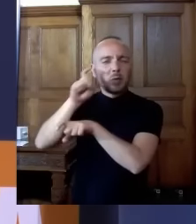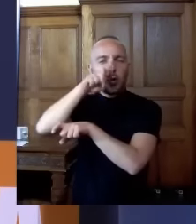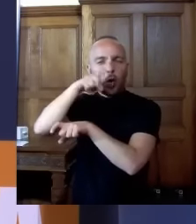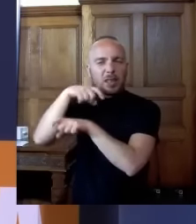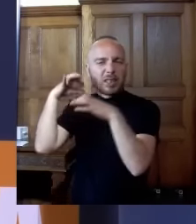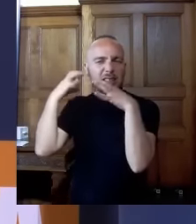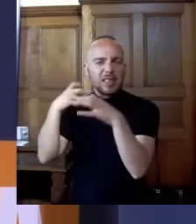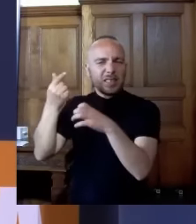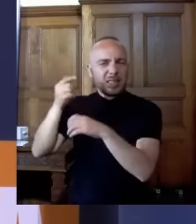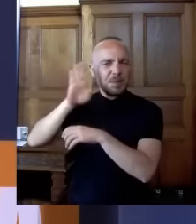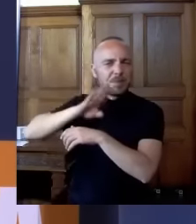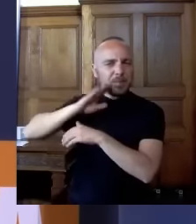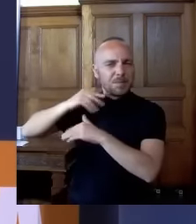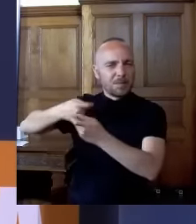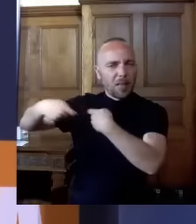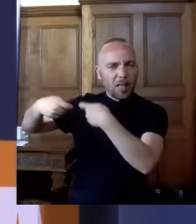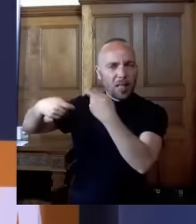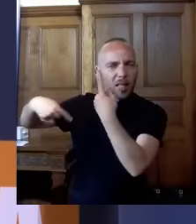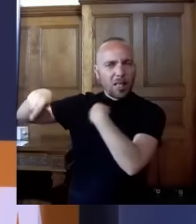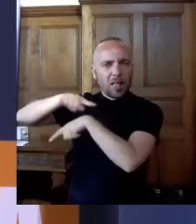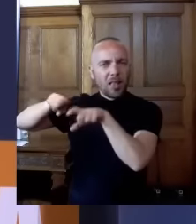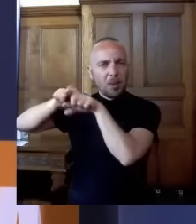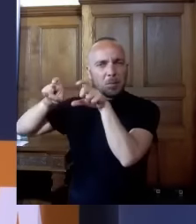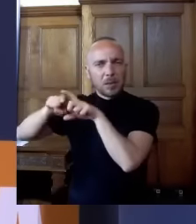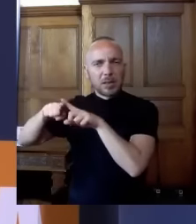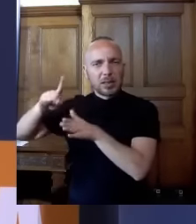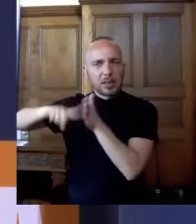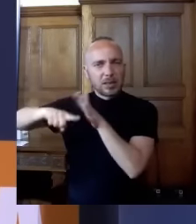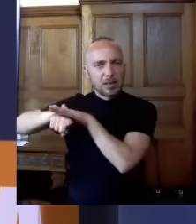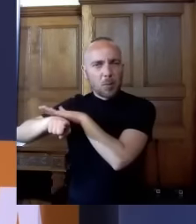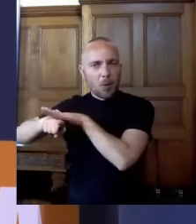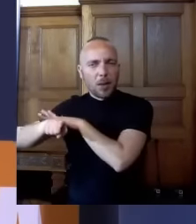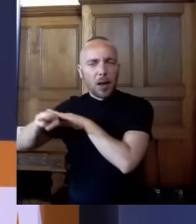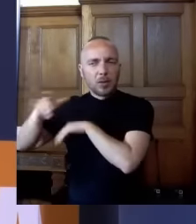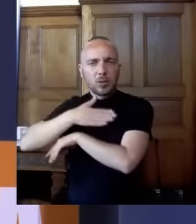inmobiliario que quiere convertir el derecho a la vivienda en un negocio